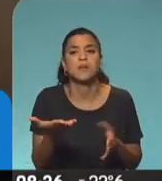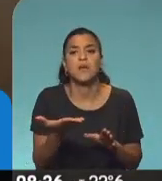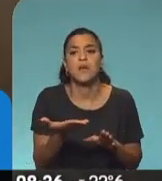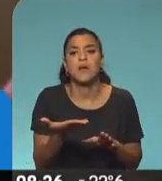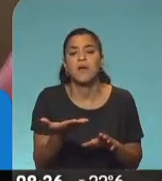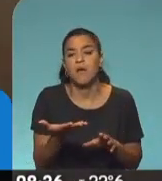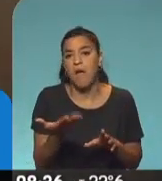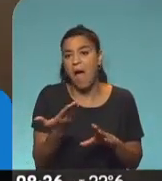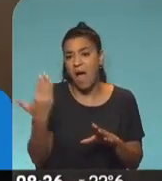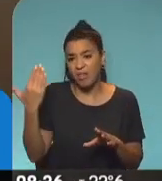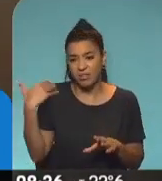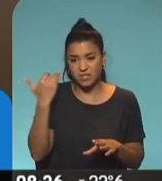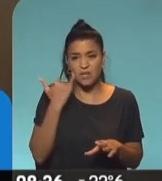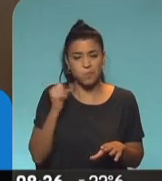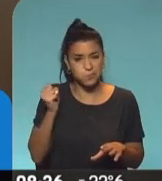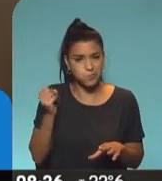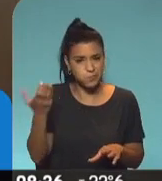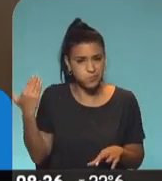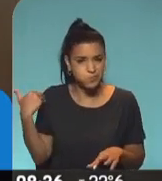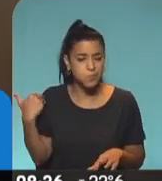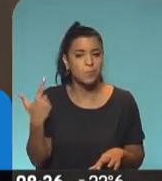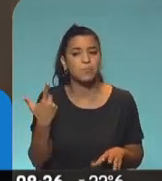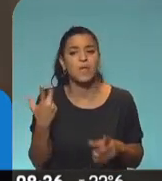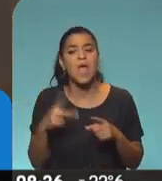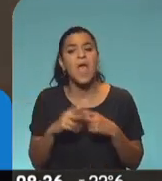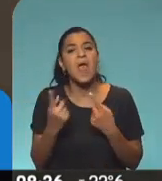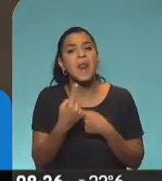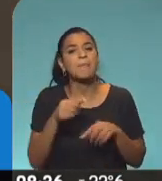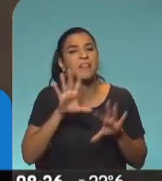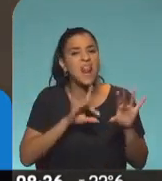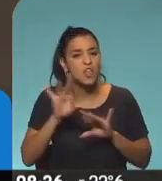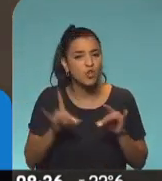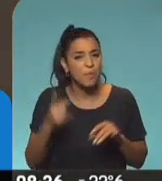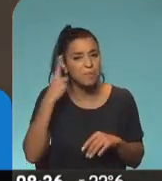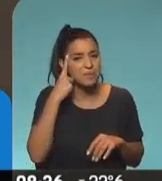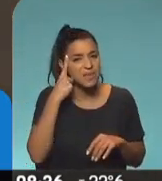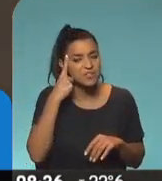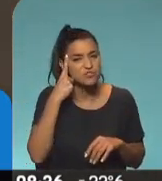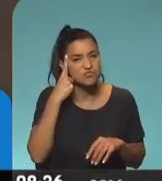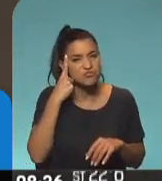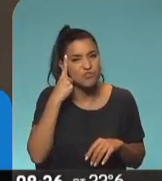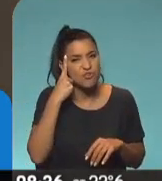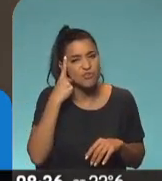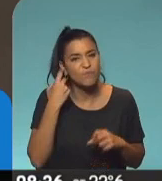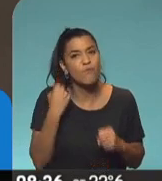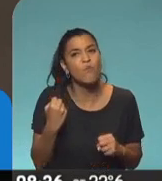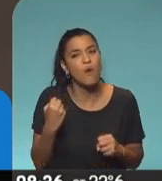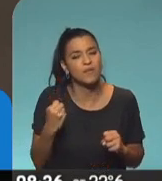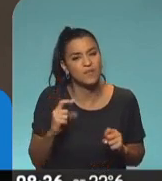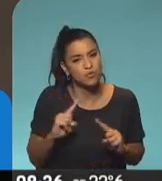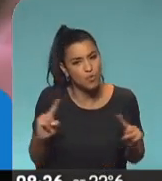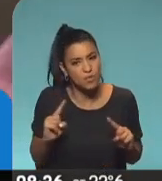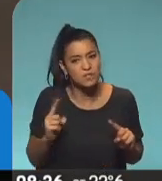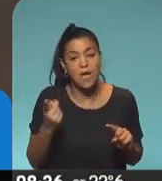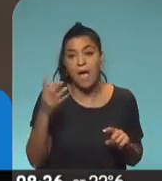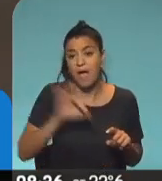pasado últimamente en los últimos años. O sea, como herramienta electoral no creo que tenga una implicancia fuerte. Los